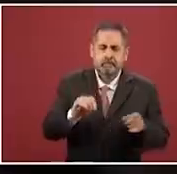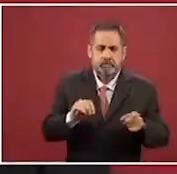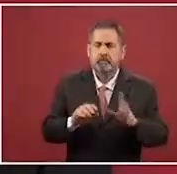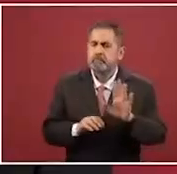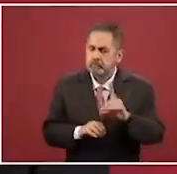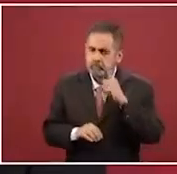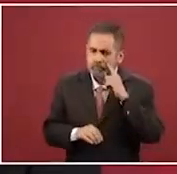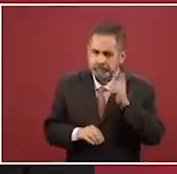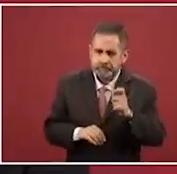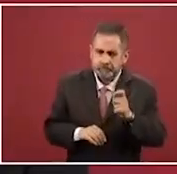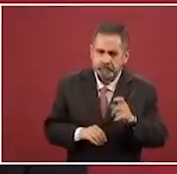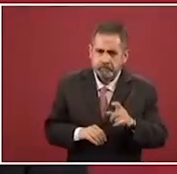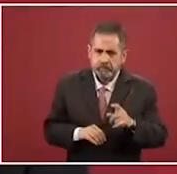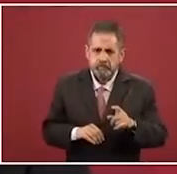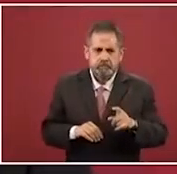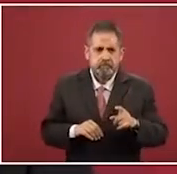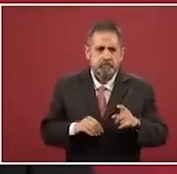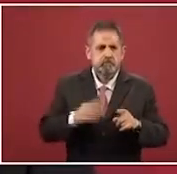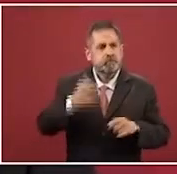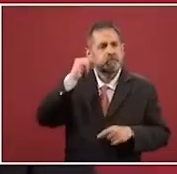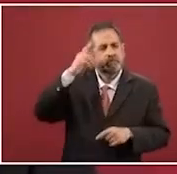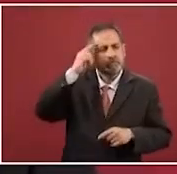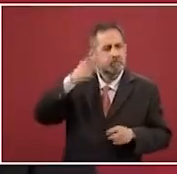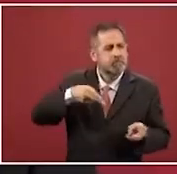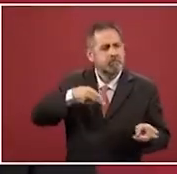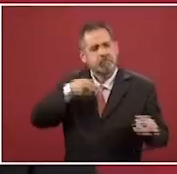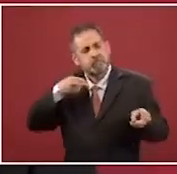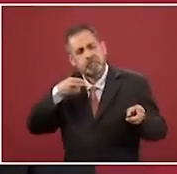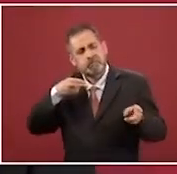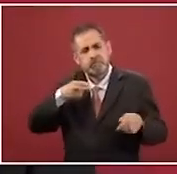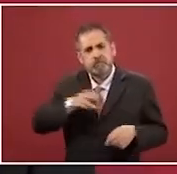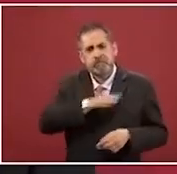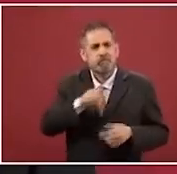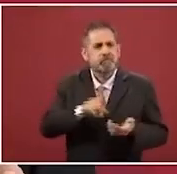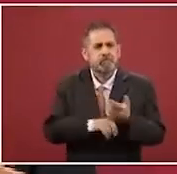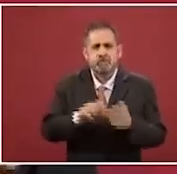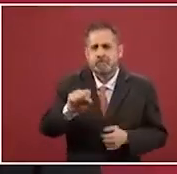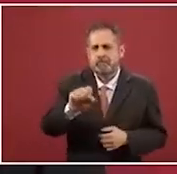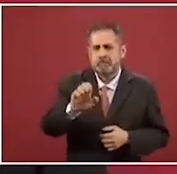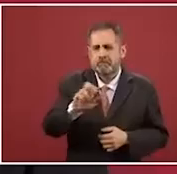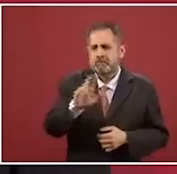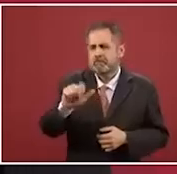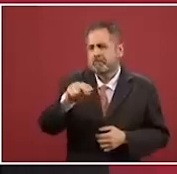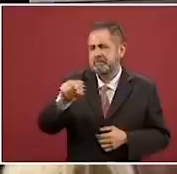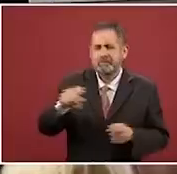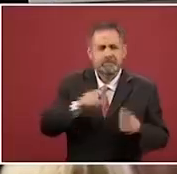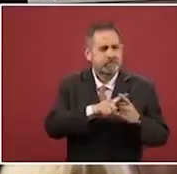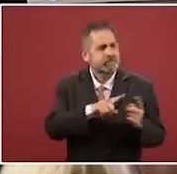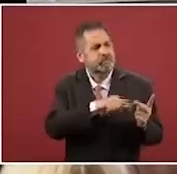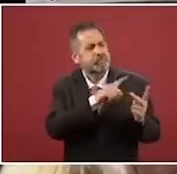Desde luego, estos ajusticiamientos de Serrano y de los opositores